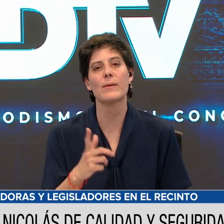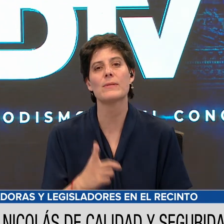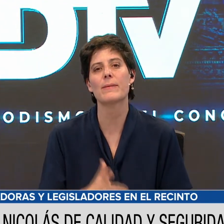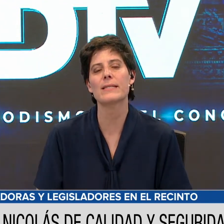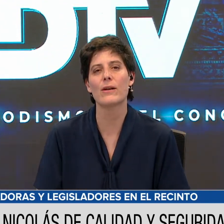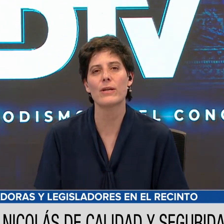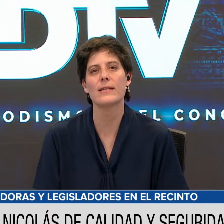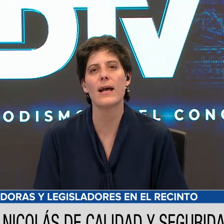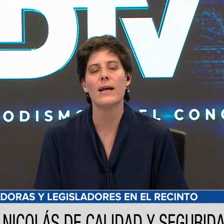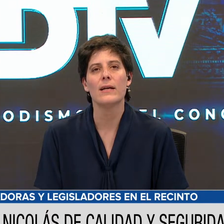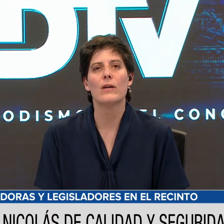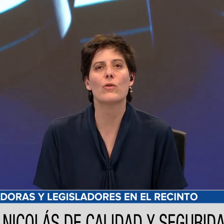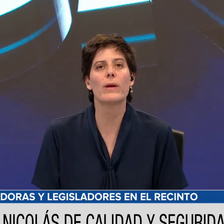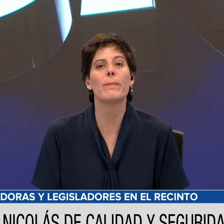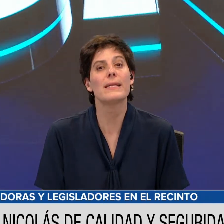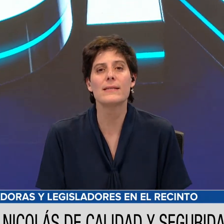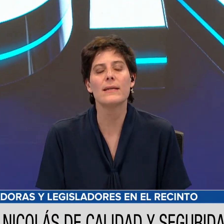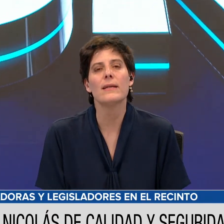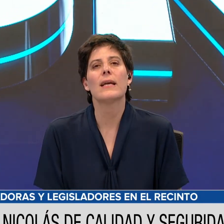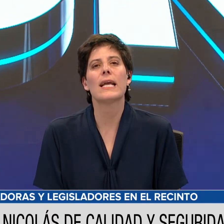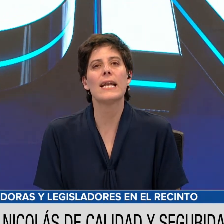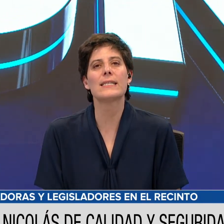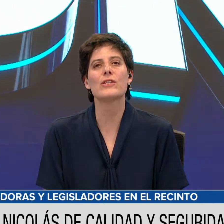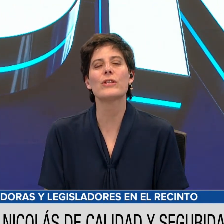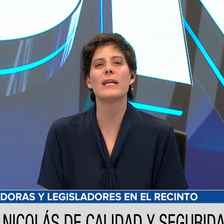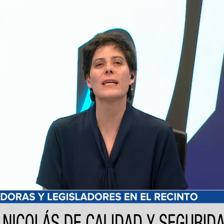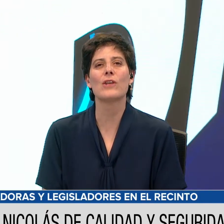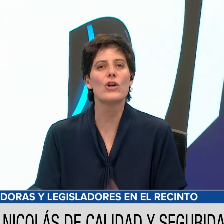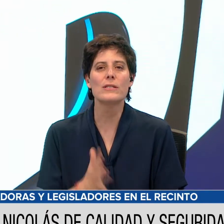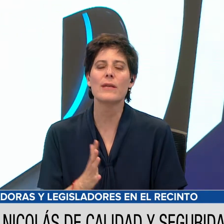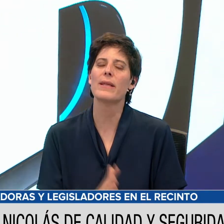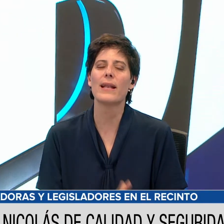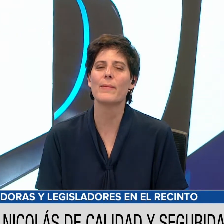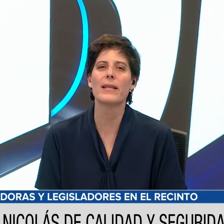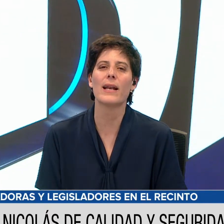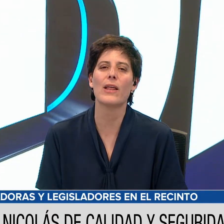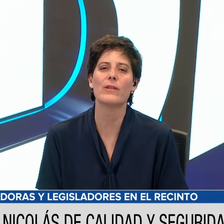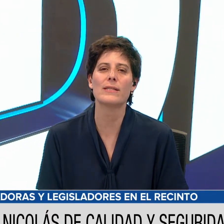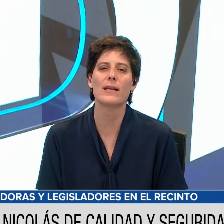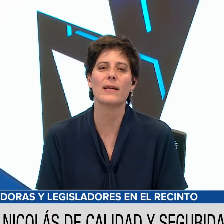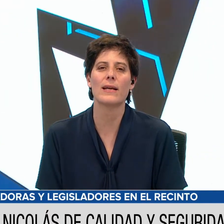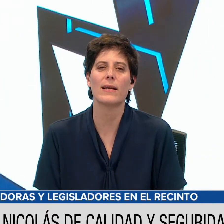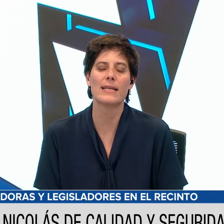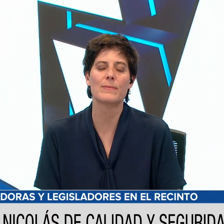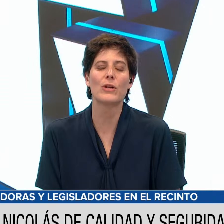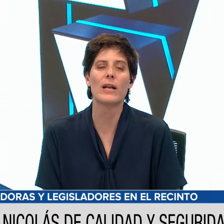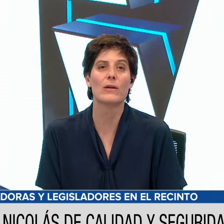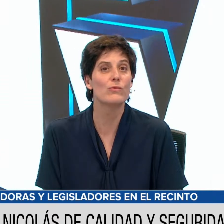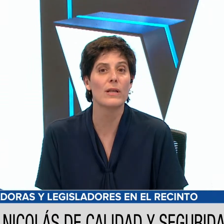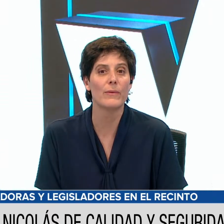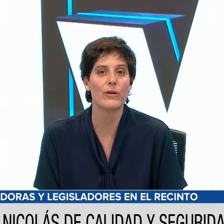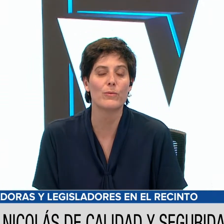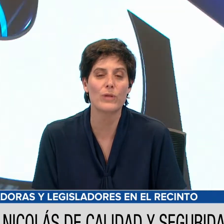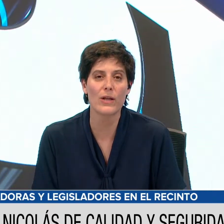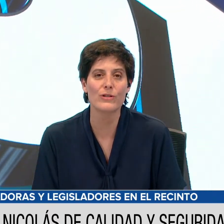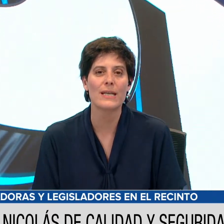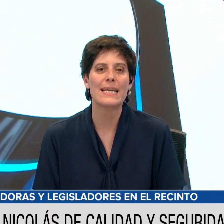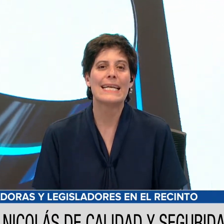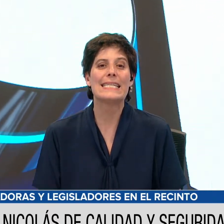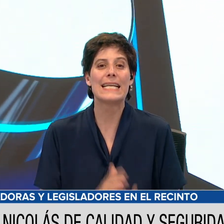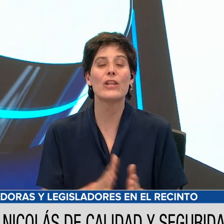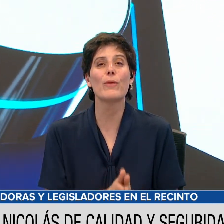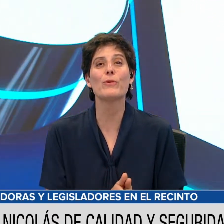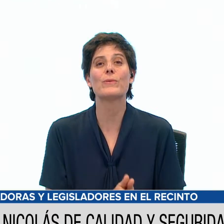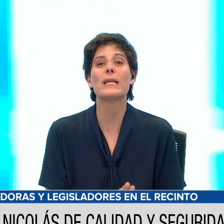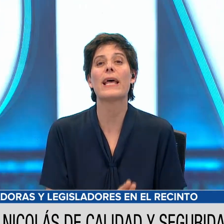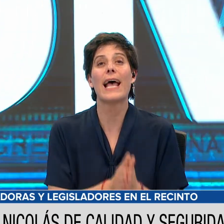concretarla. Así que vamos a repasar lo que decía Rubén Mansi en la sesión de las 11:30 de la mañana, donde se aceptaron las renuncias de varios diputados